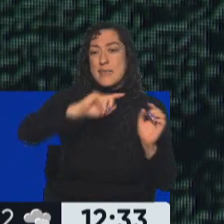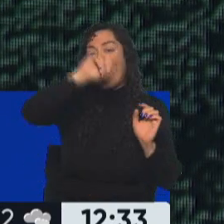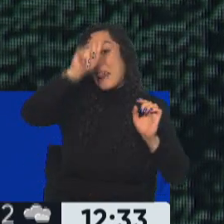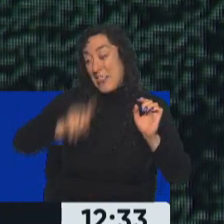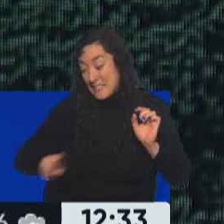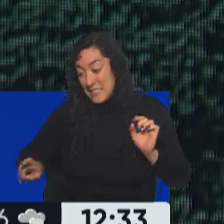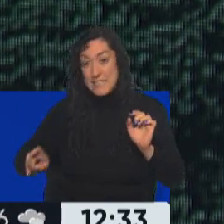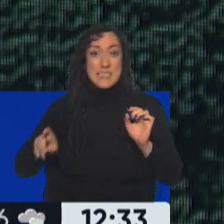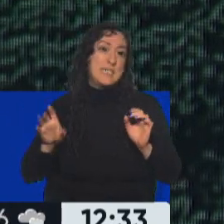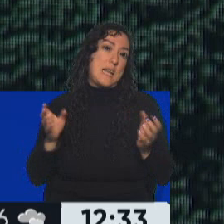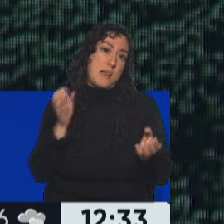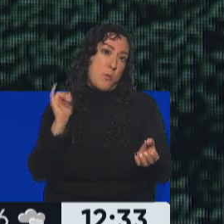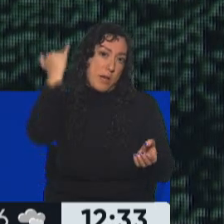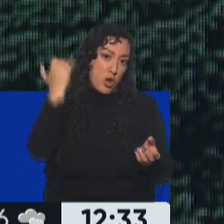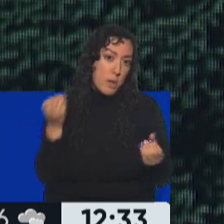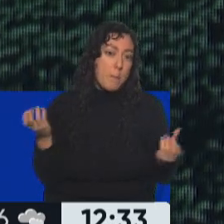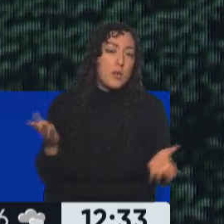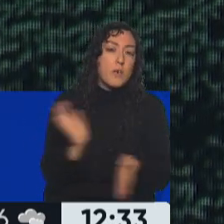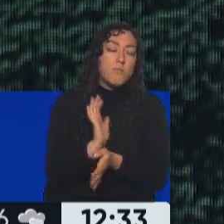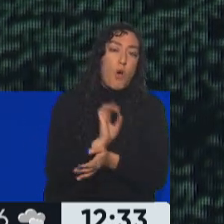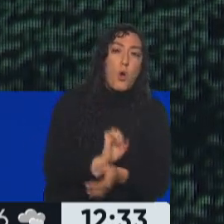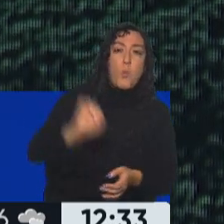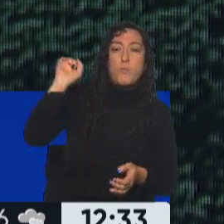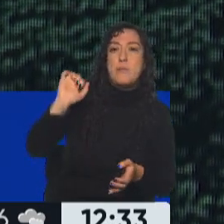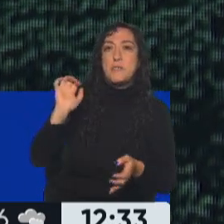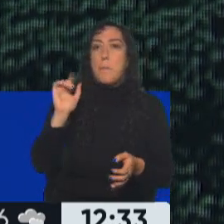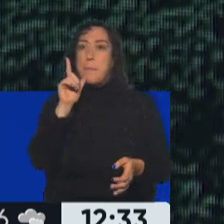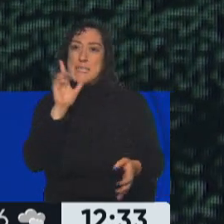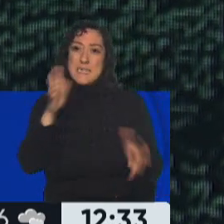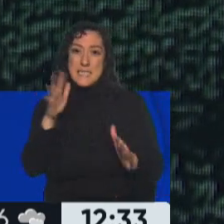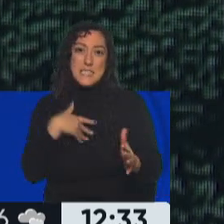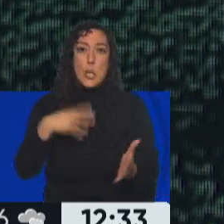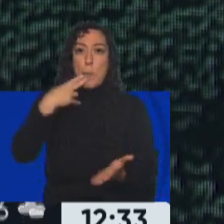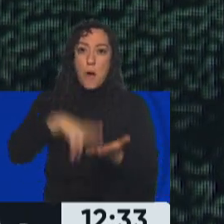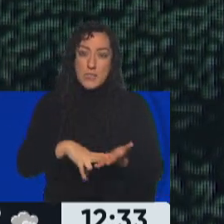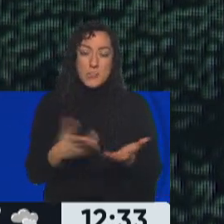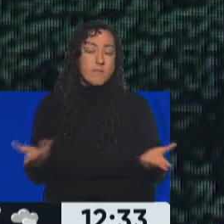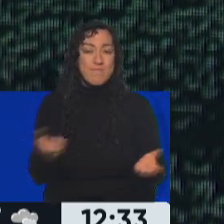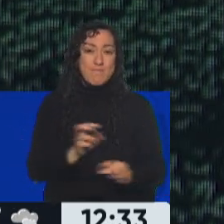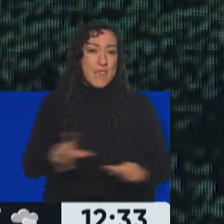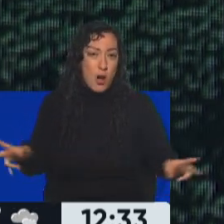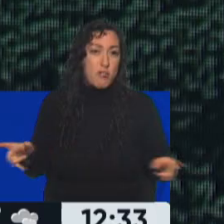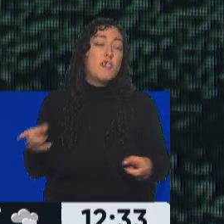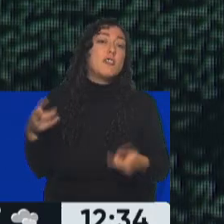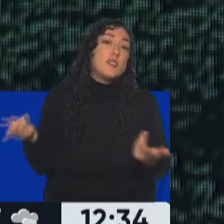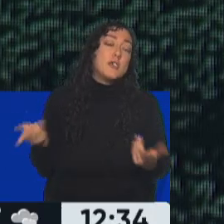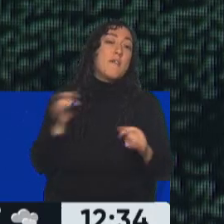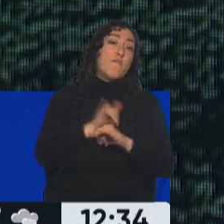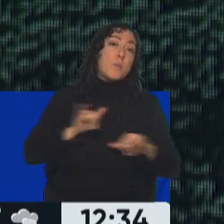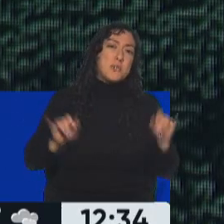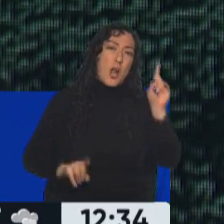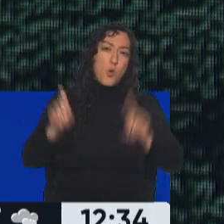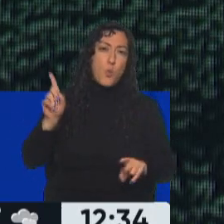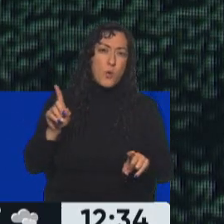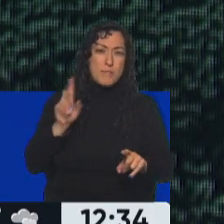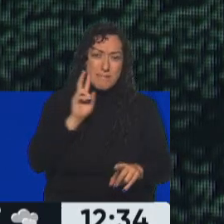porque no hay peor impuesto que la inflación, es lo que siempre se dice, y es cierto. Pero también hay datos que no son alentadores, que tienen que